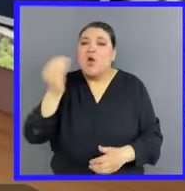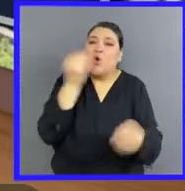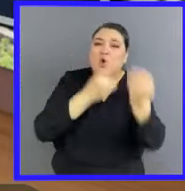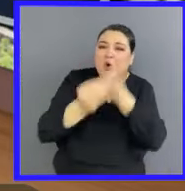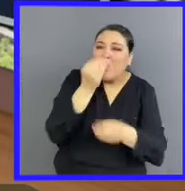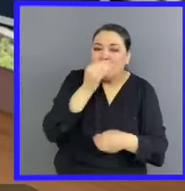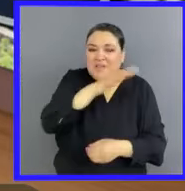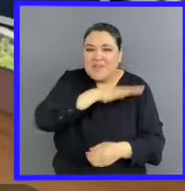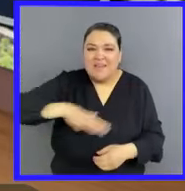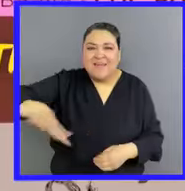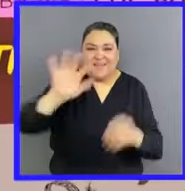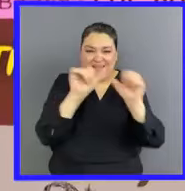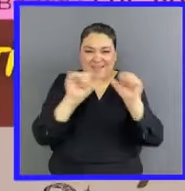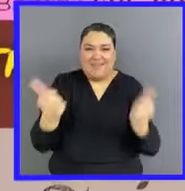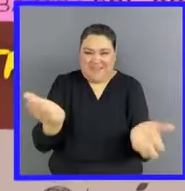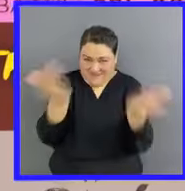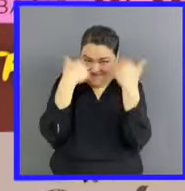arte.